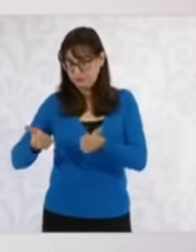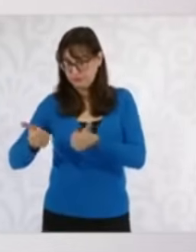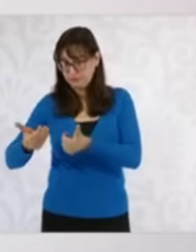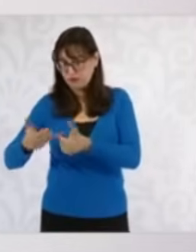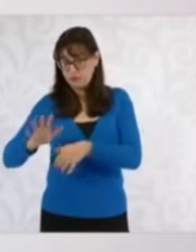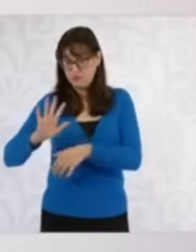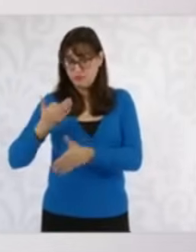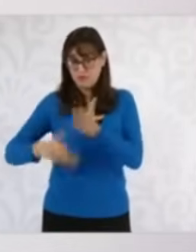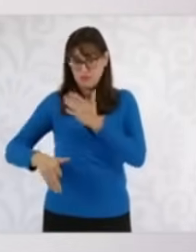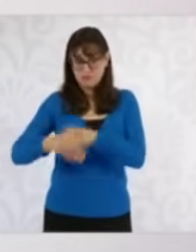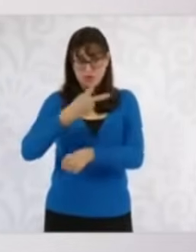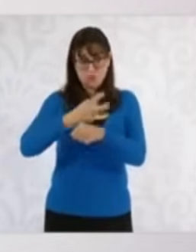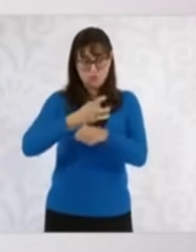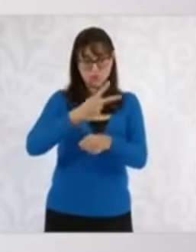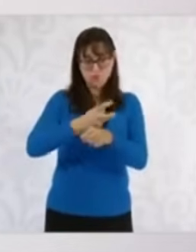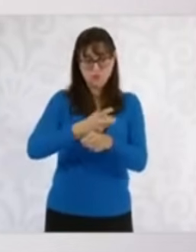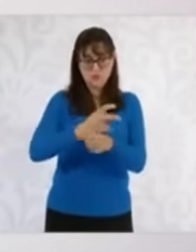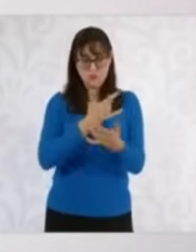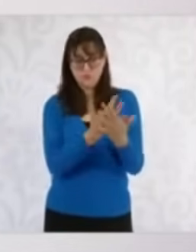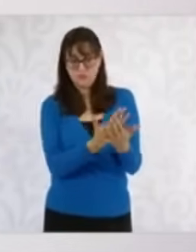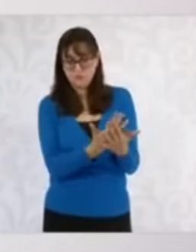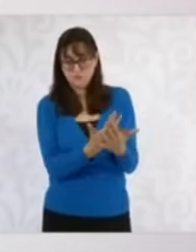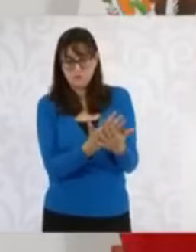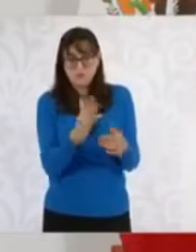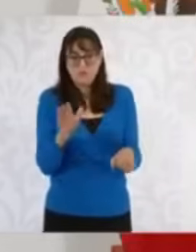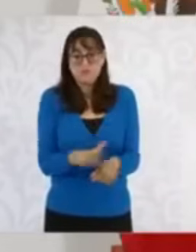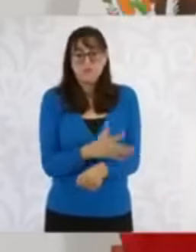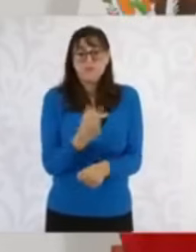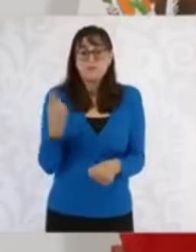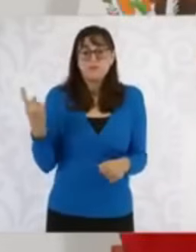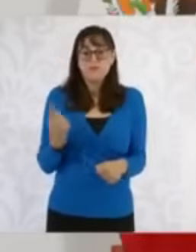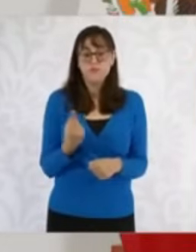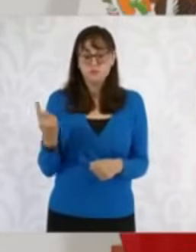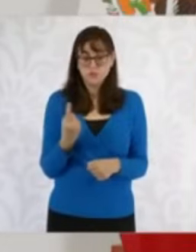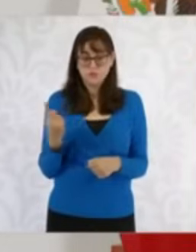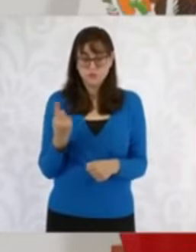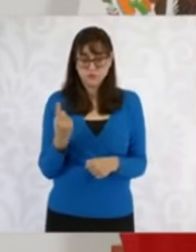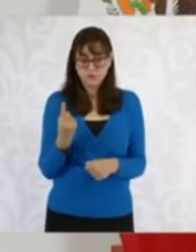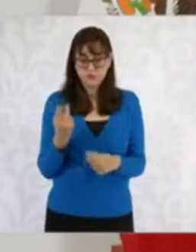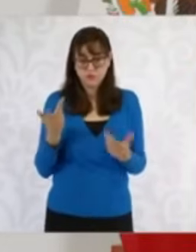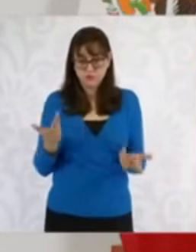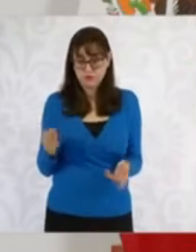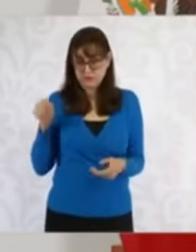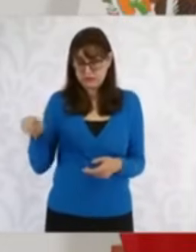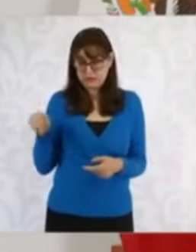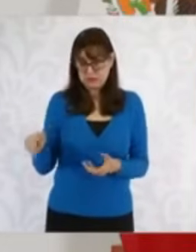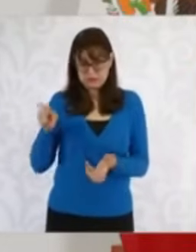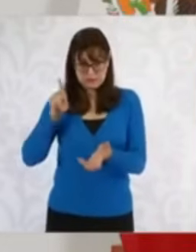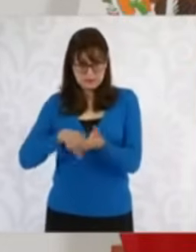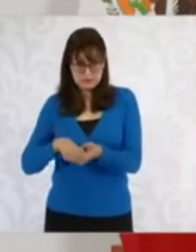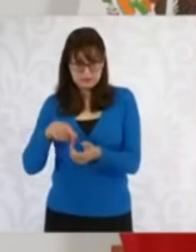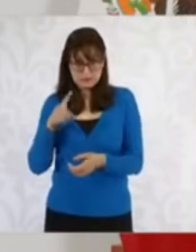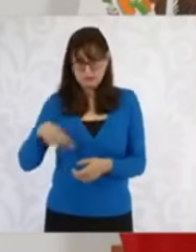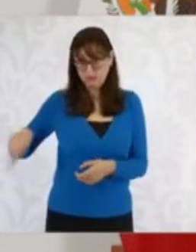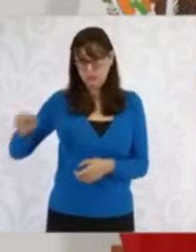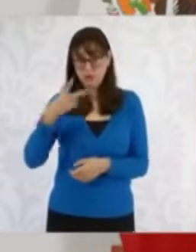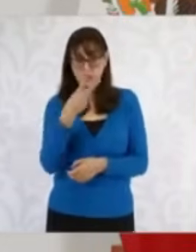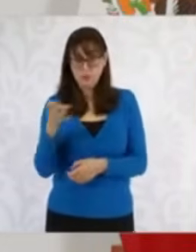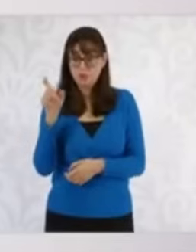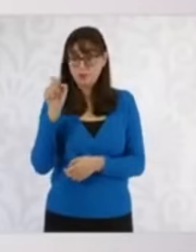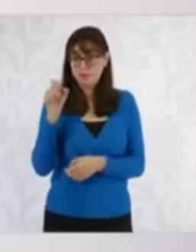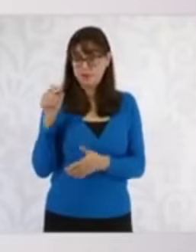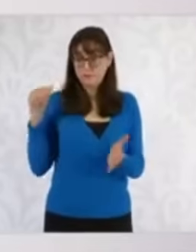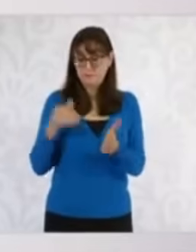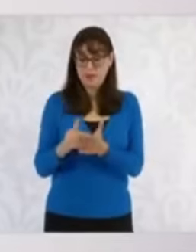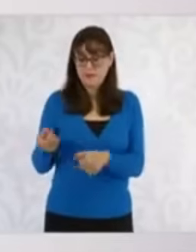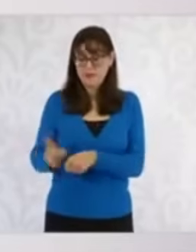el segundo tren, porque tenemos una planta catalítica y una reformadora de 220 mil barriles por día, que es